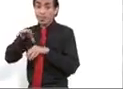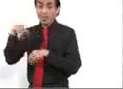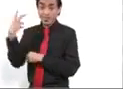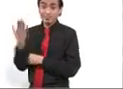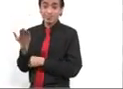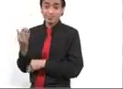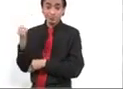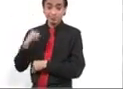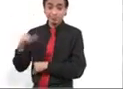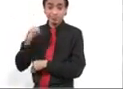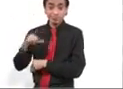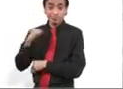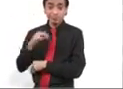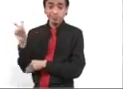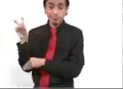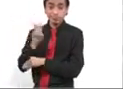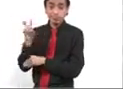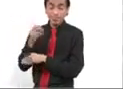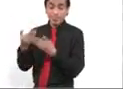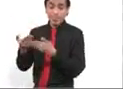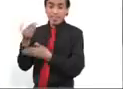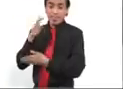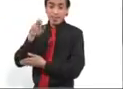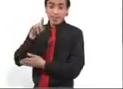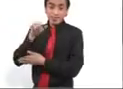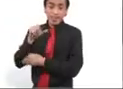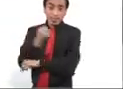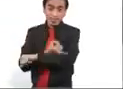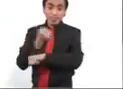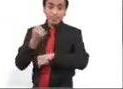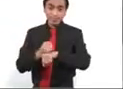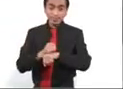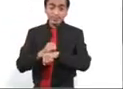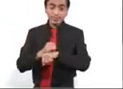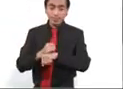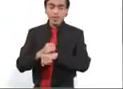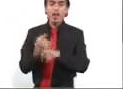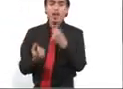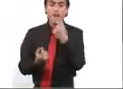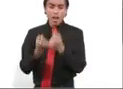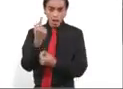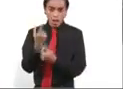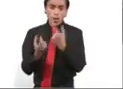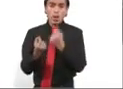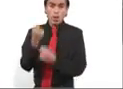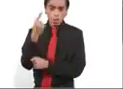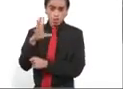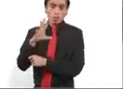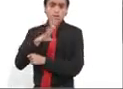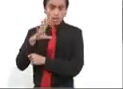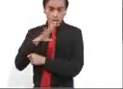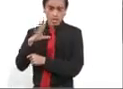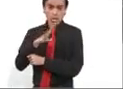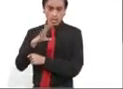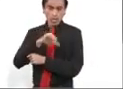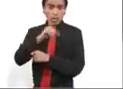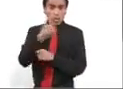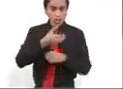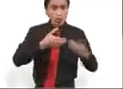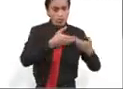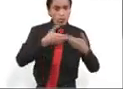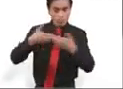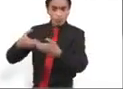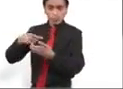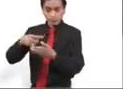que operaban en Ermita Iztapalapa. Todavía quedan algunos autobuses que tienen otras rutas, algunos micros